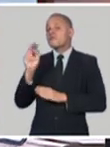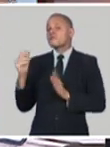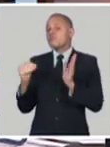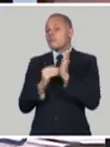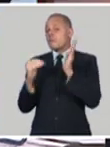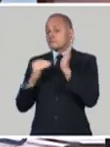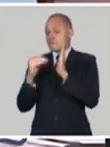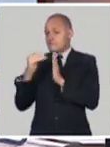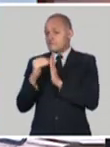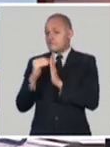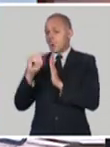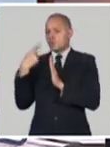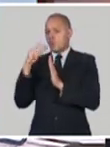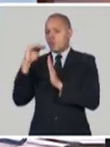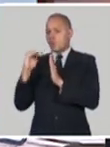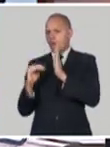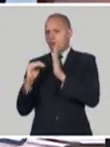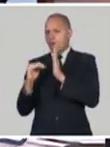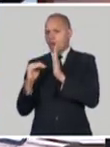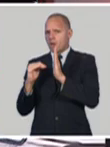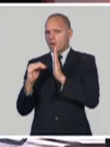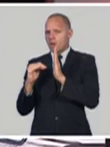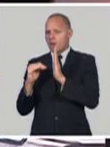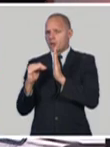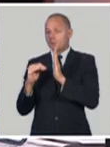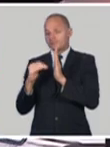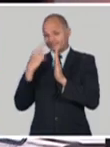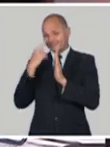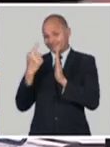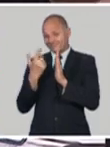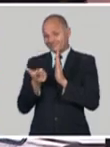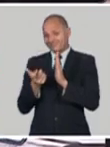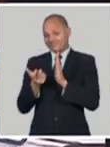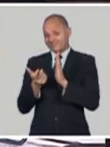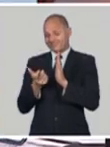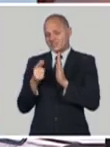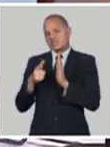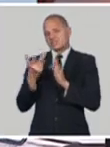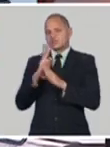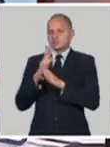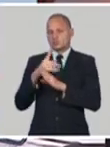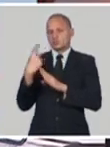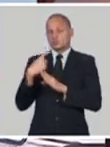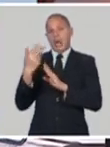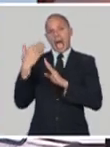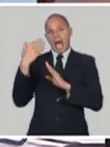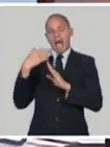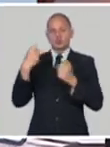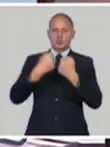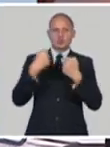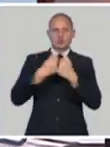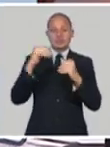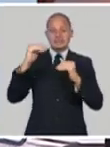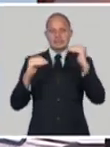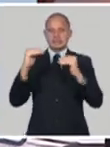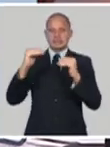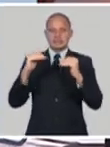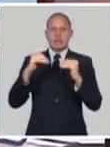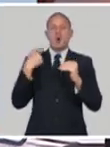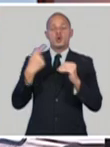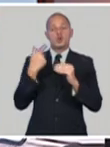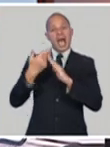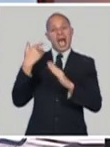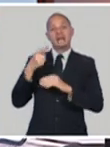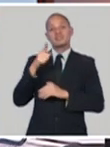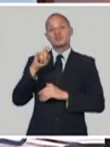hecho para tratar de resolver un poco mayor de incongruencia que tenía el salario en el punto de partida. ¿Y